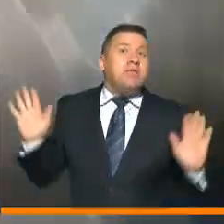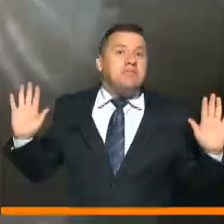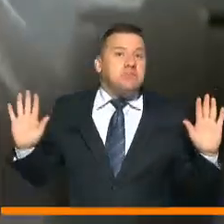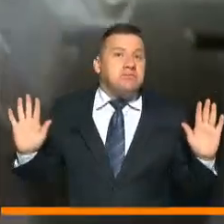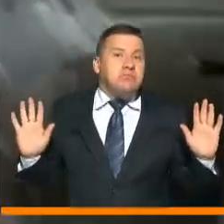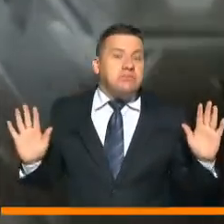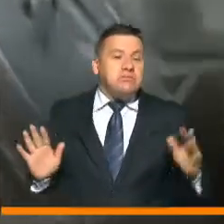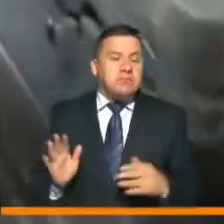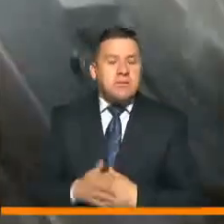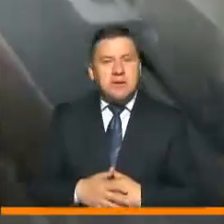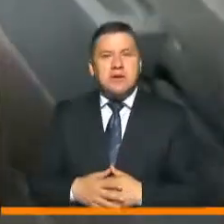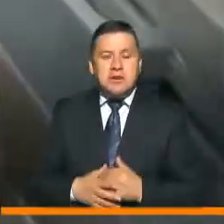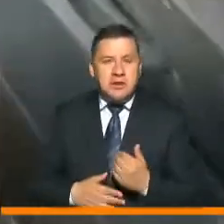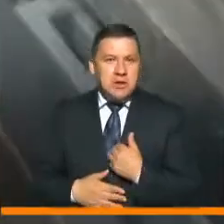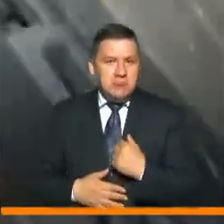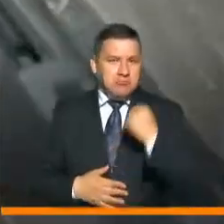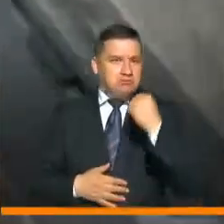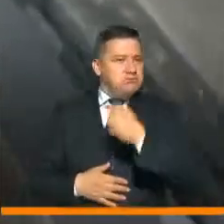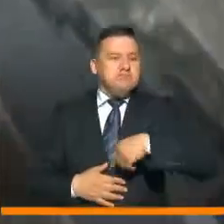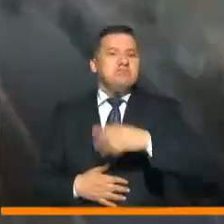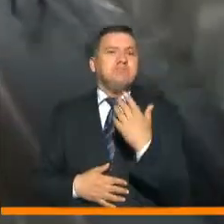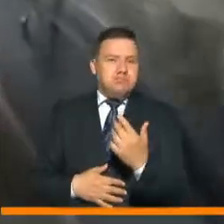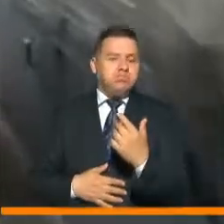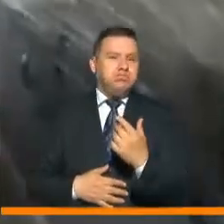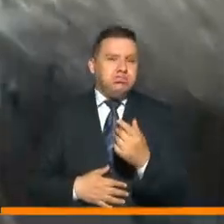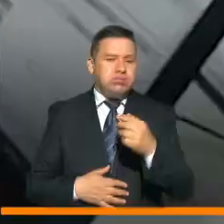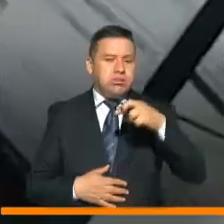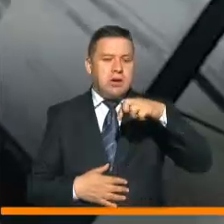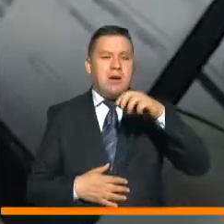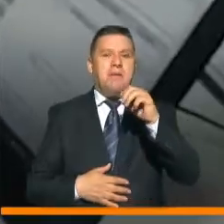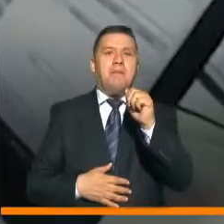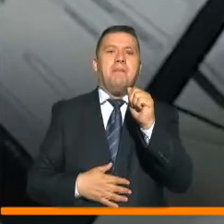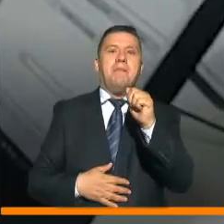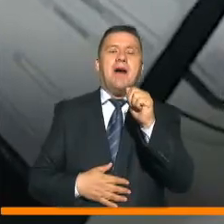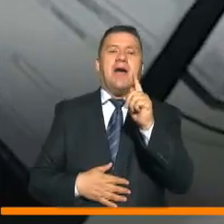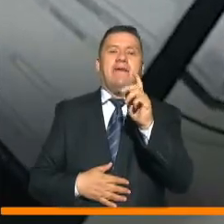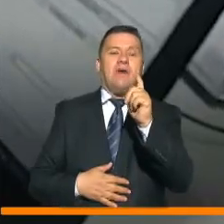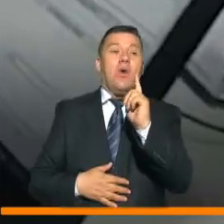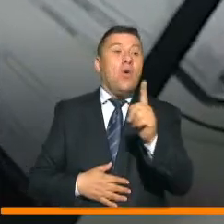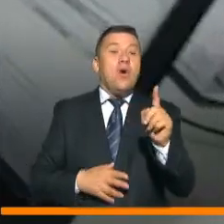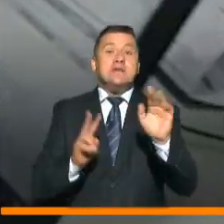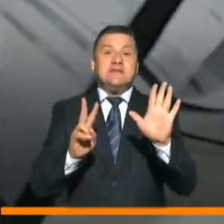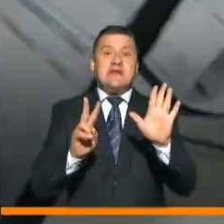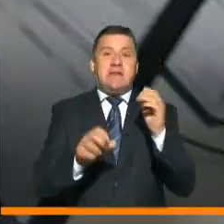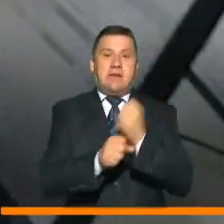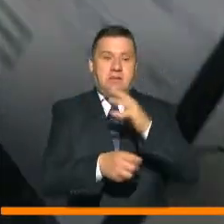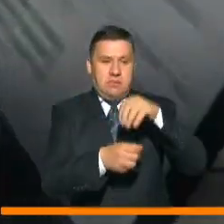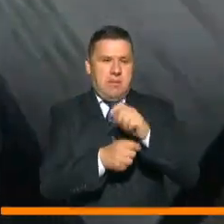iba. Electromuebles se beneficiaron con el auxilio del PAE 7 empleados directos.